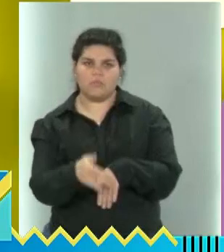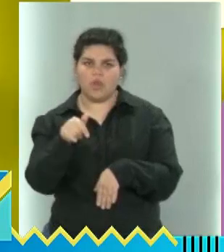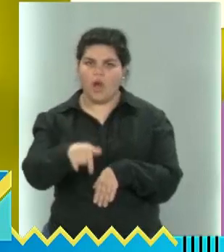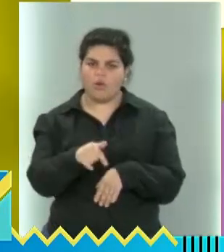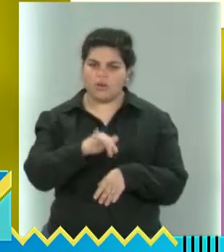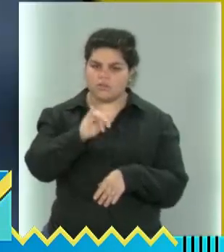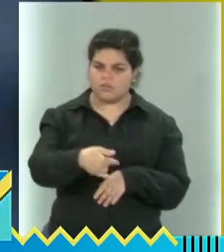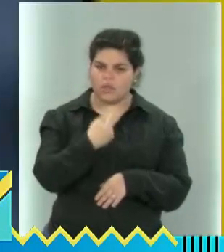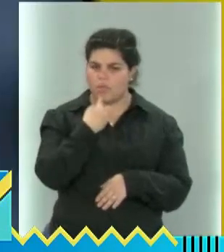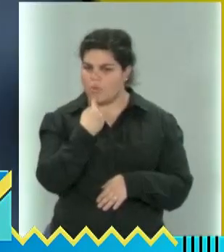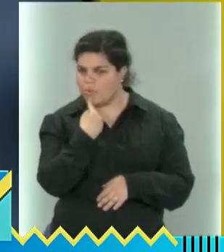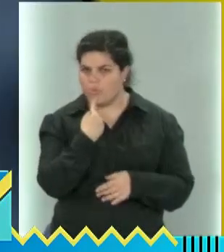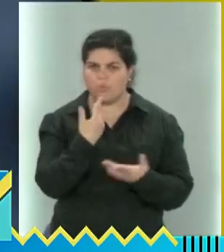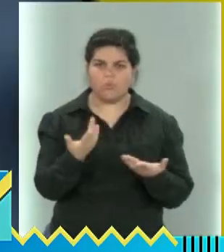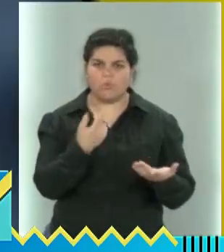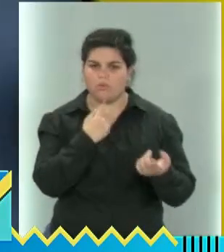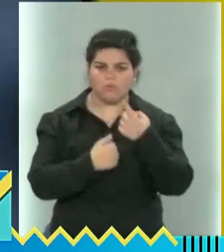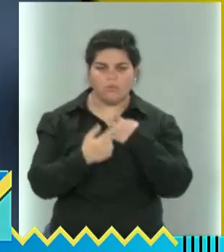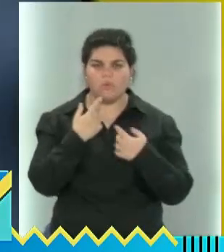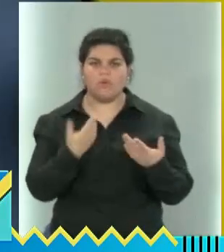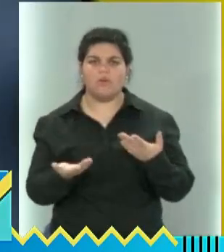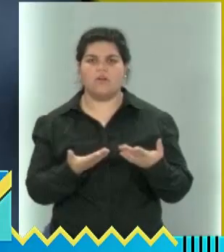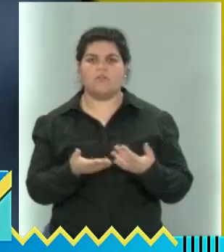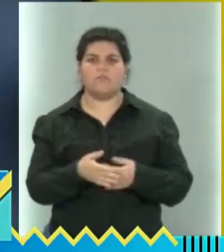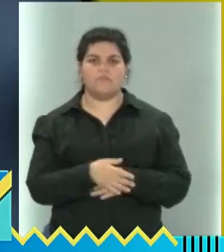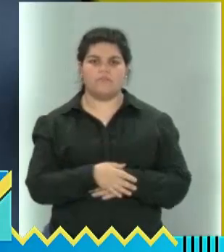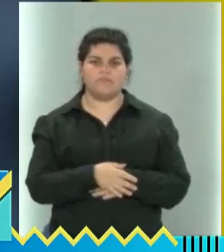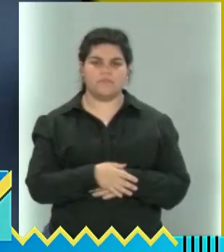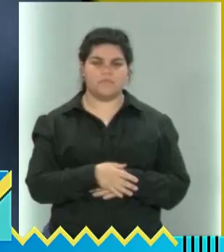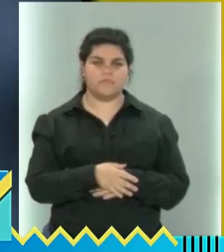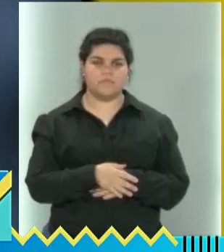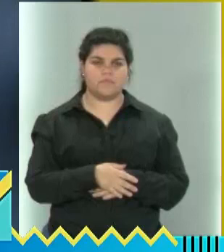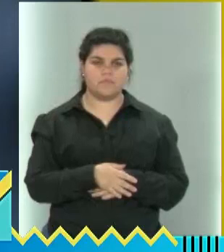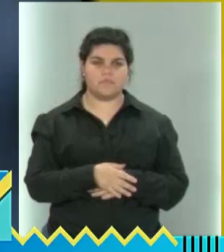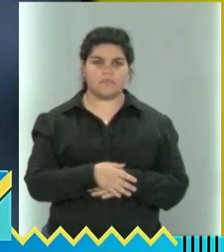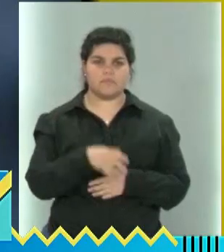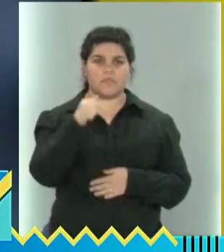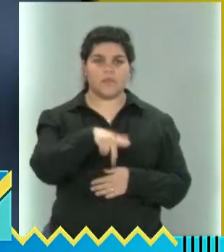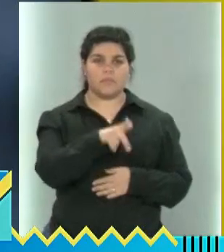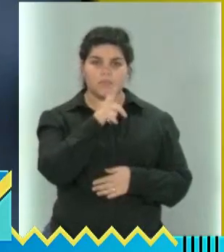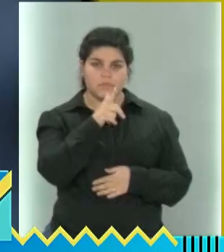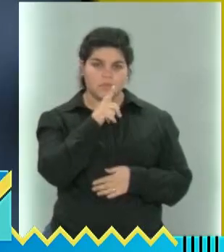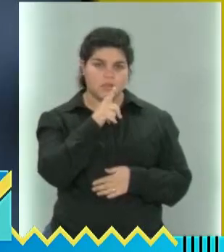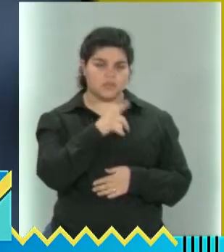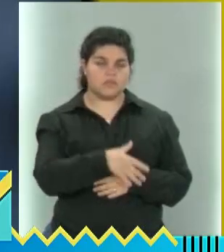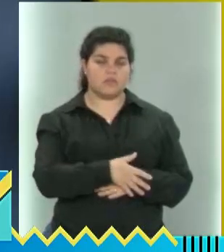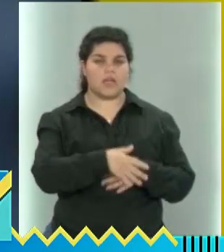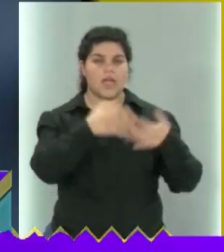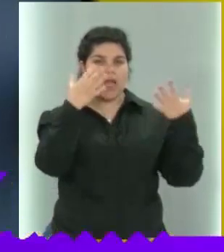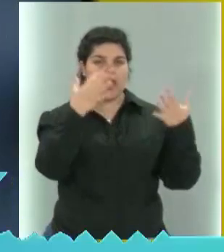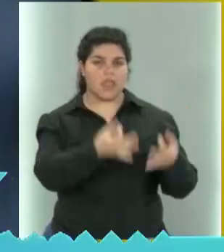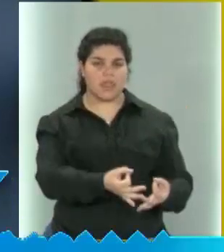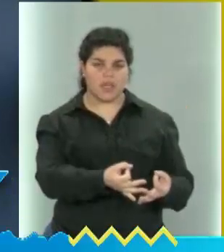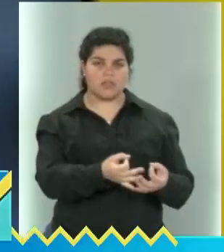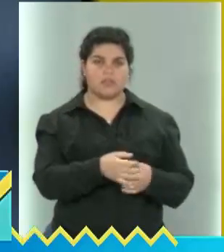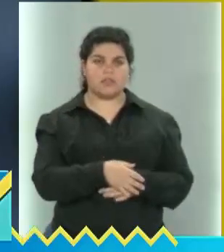cuestionar bastante? ¿Qué pensás? Y creo que la calidad de esa educación